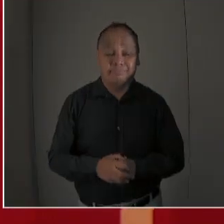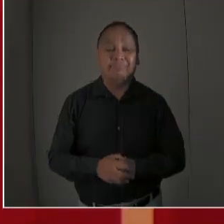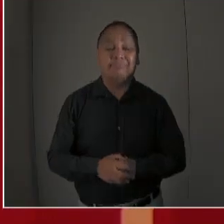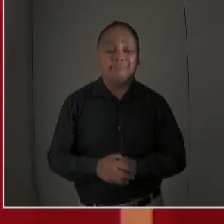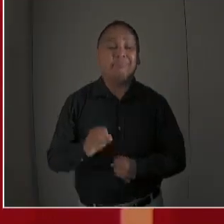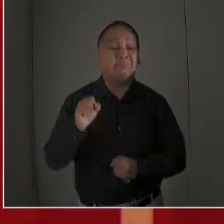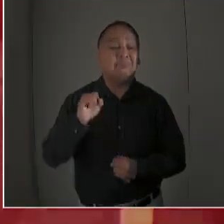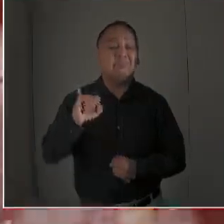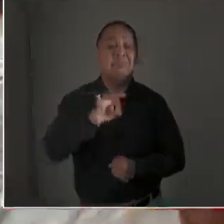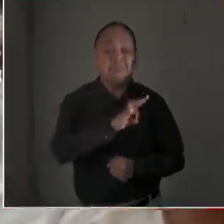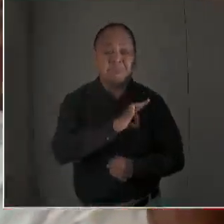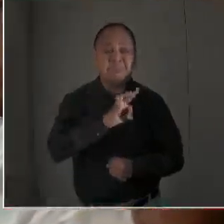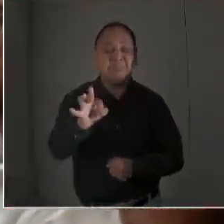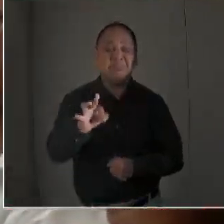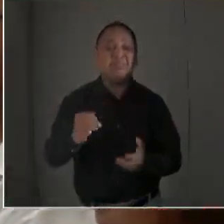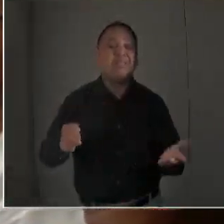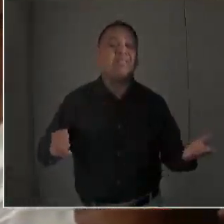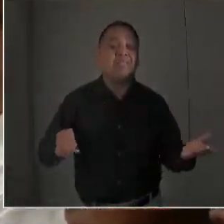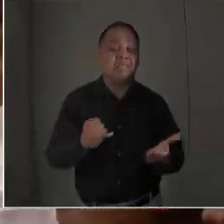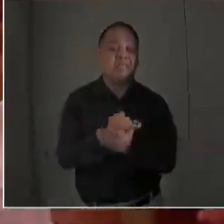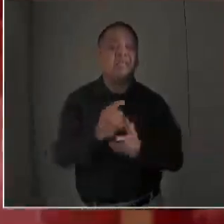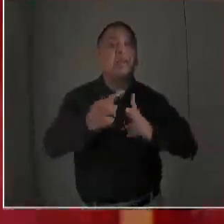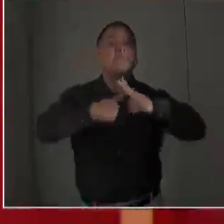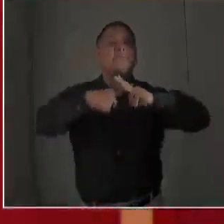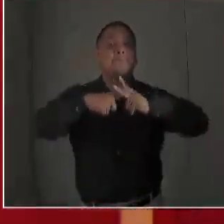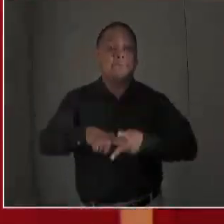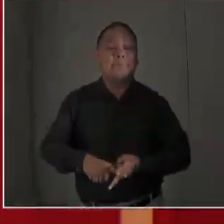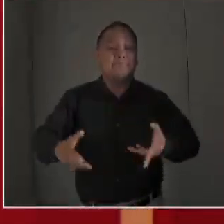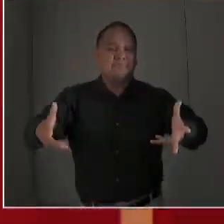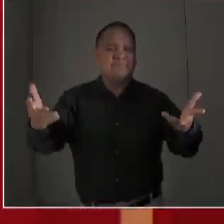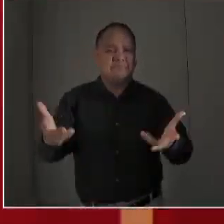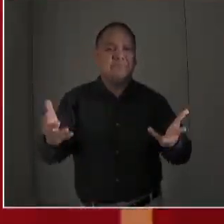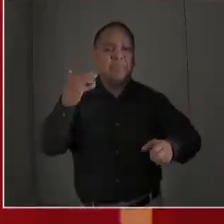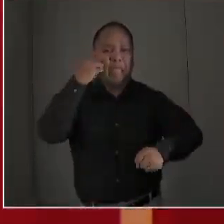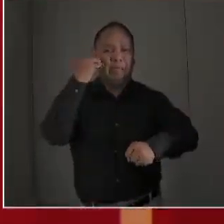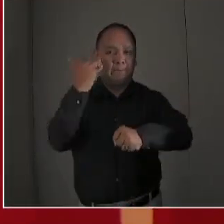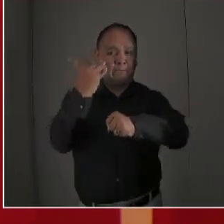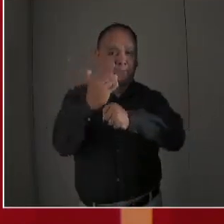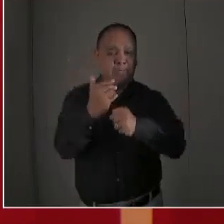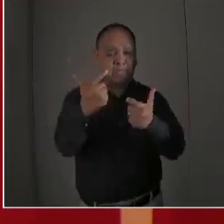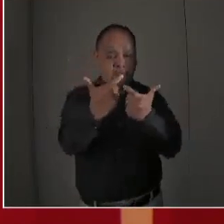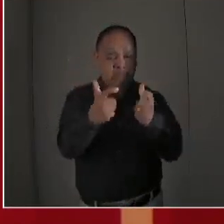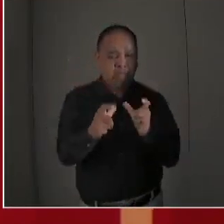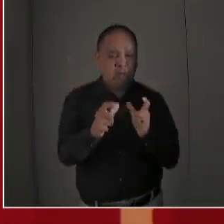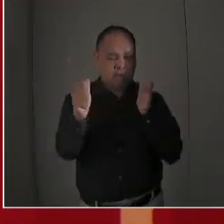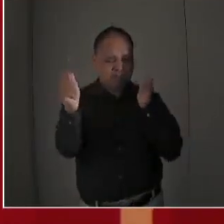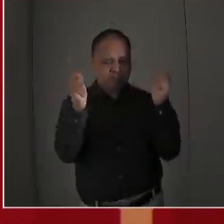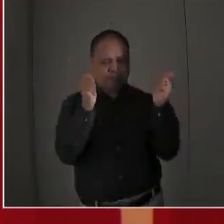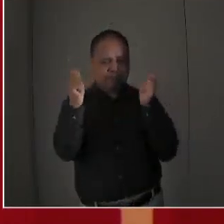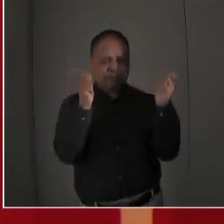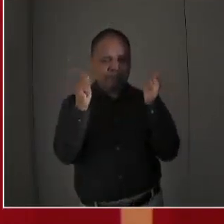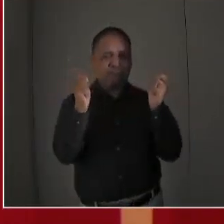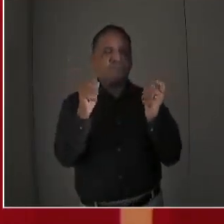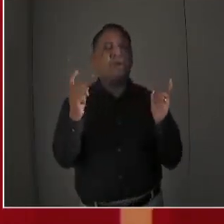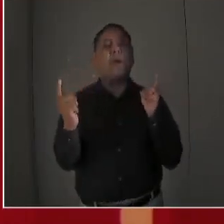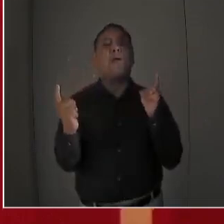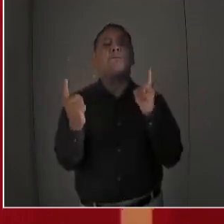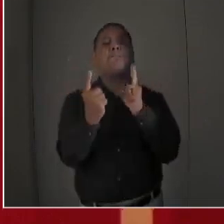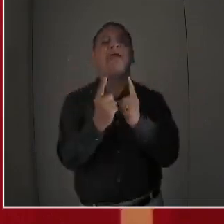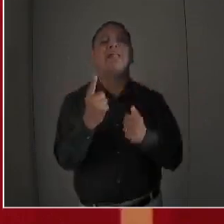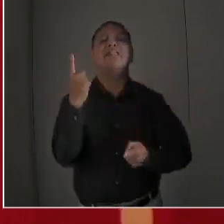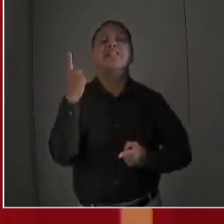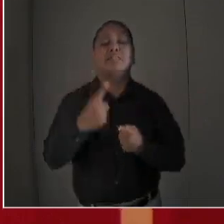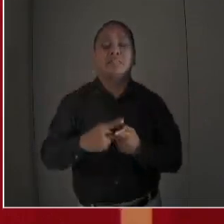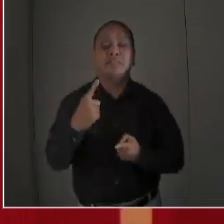Así es, hemos decidido iniciar esta labor al frente de nuestro partido, encontrándonos primero